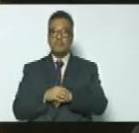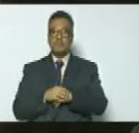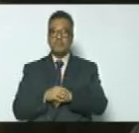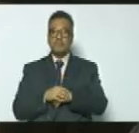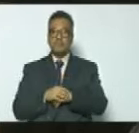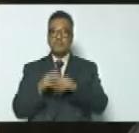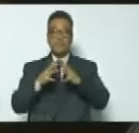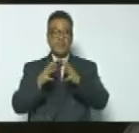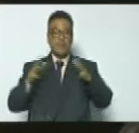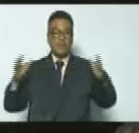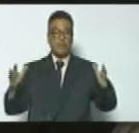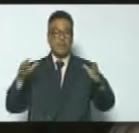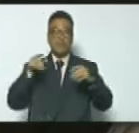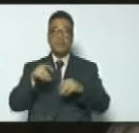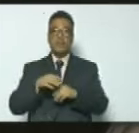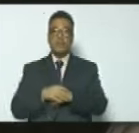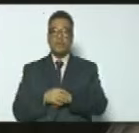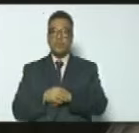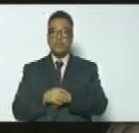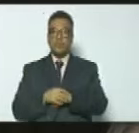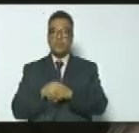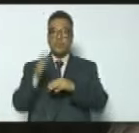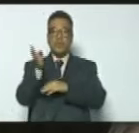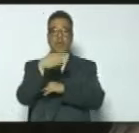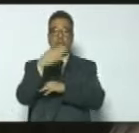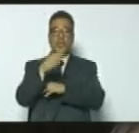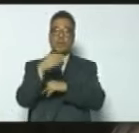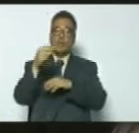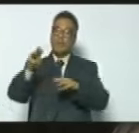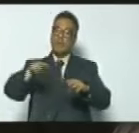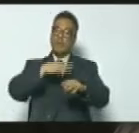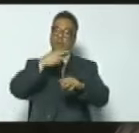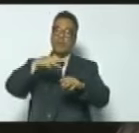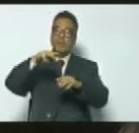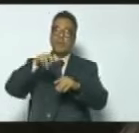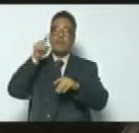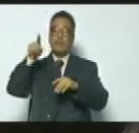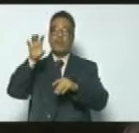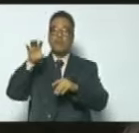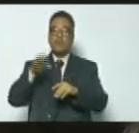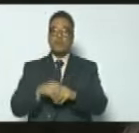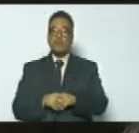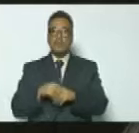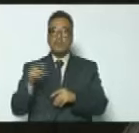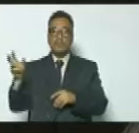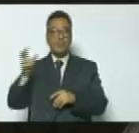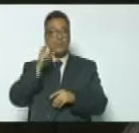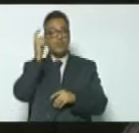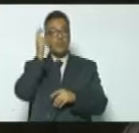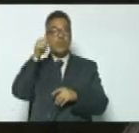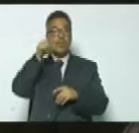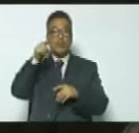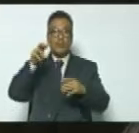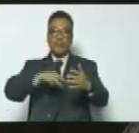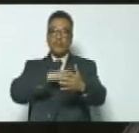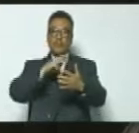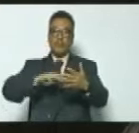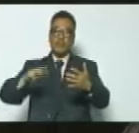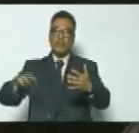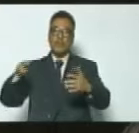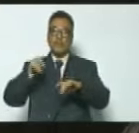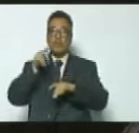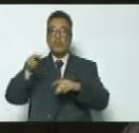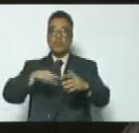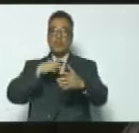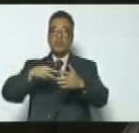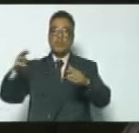La amplitud de la bandera y el himno que sonó en Miami era el